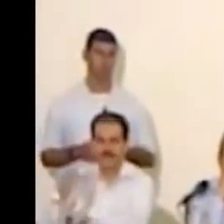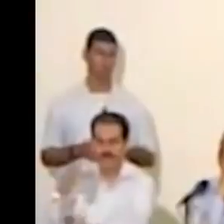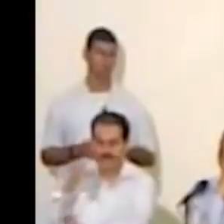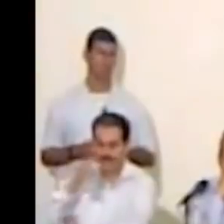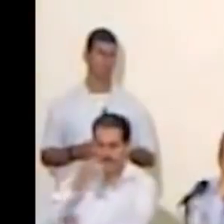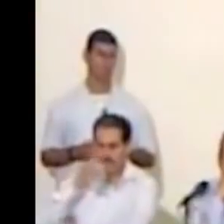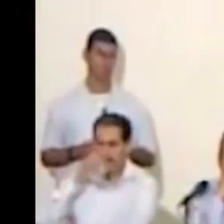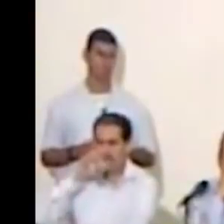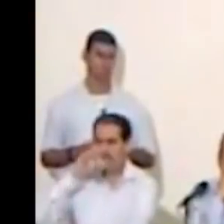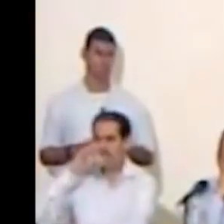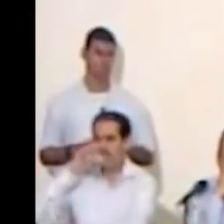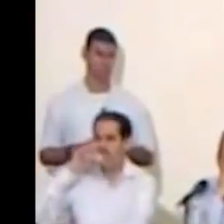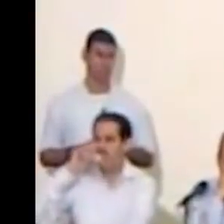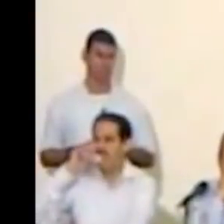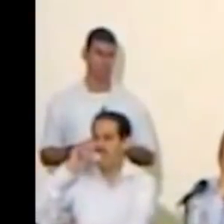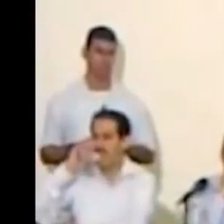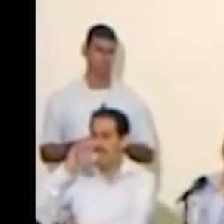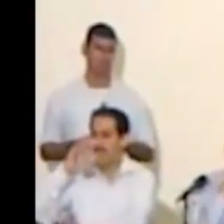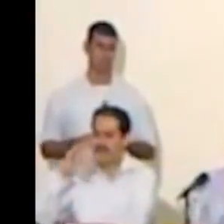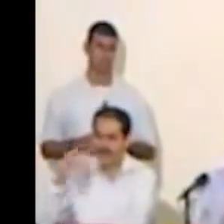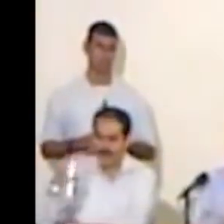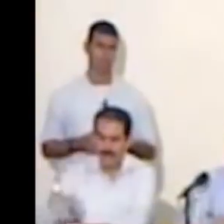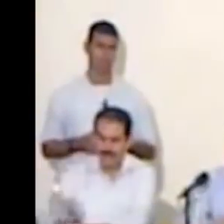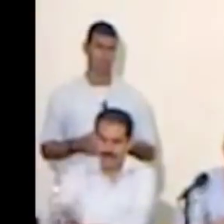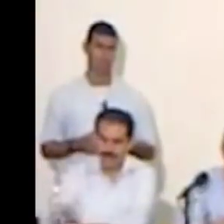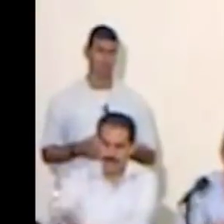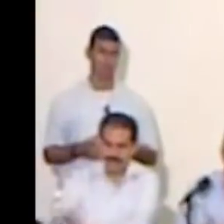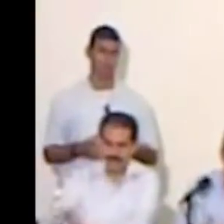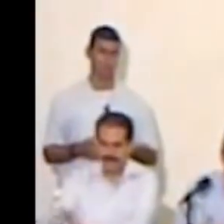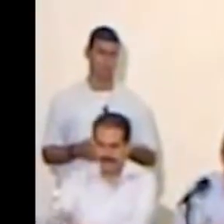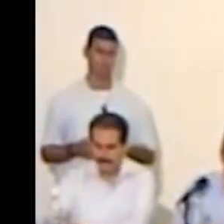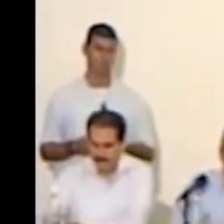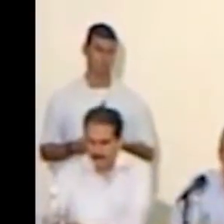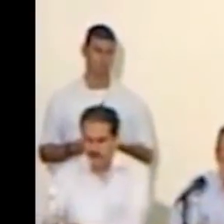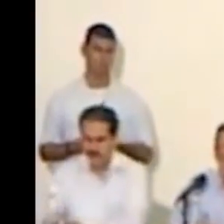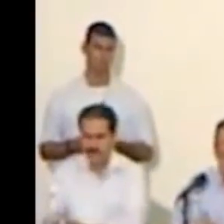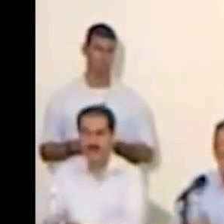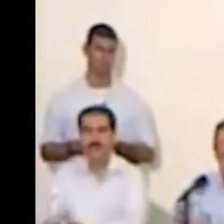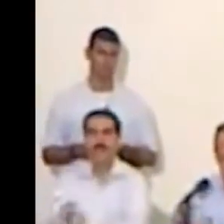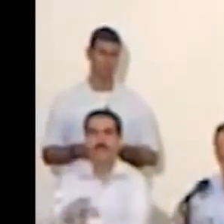Es la explicación que te estoy dando con base a los elementos que tenemos de las decisiones médicas que se